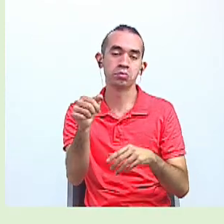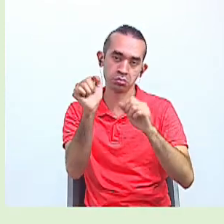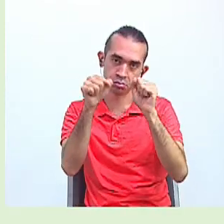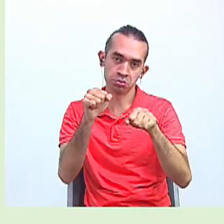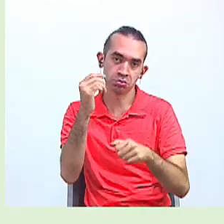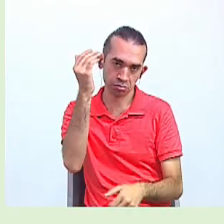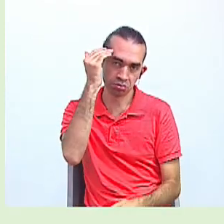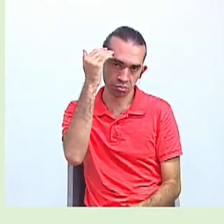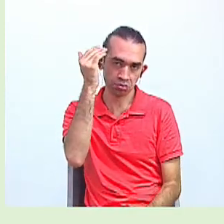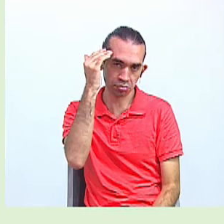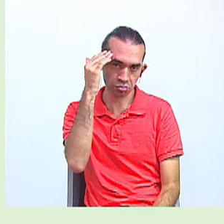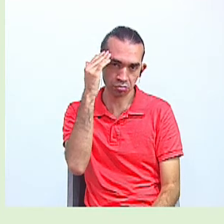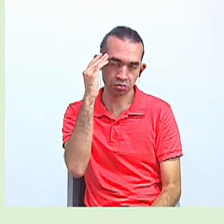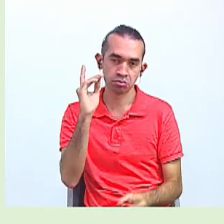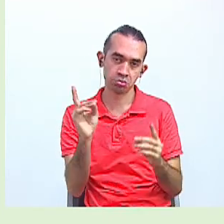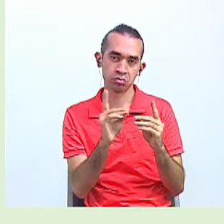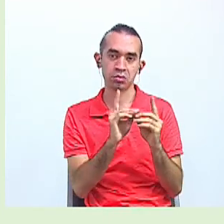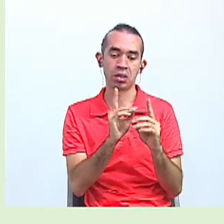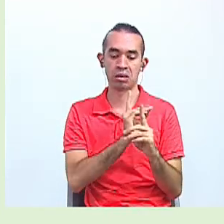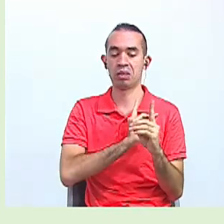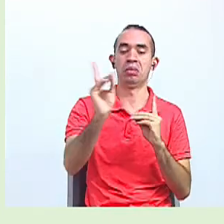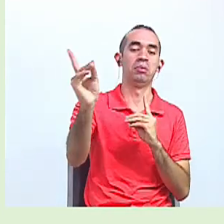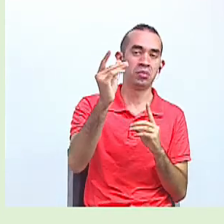saben cuánto fue el desplazamiento de Ana.